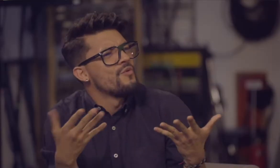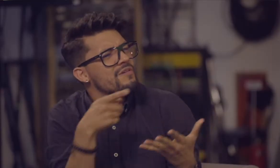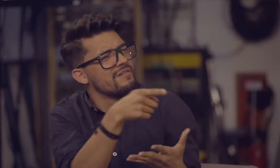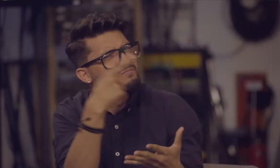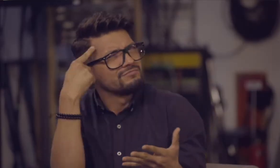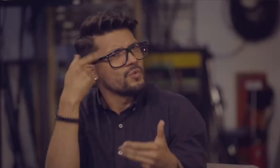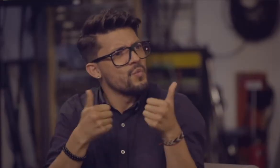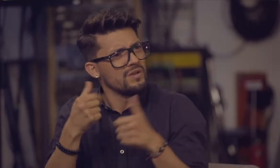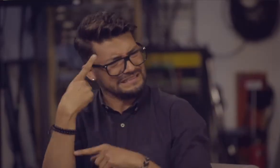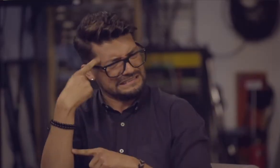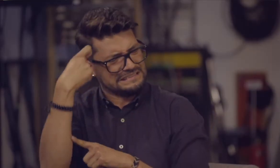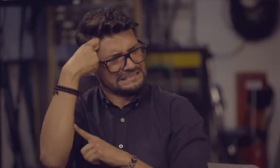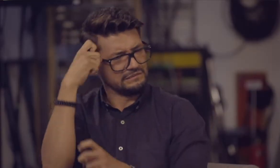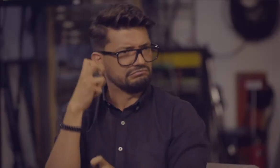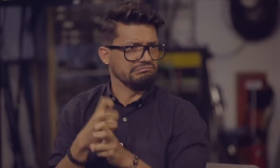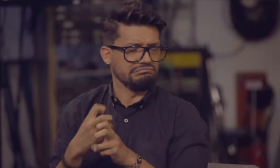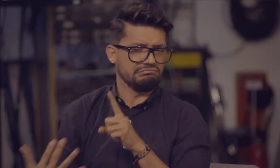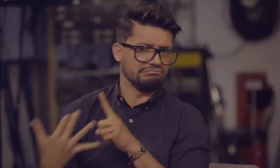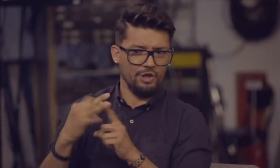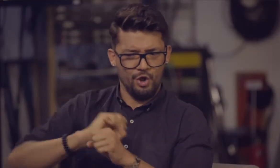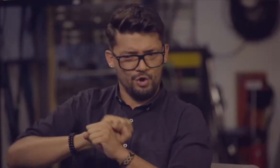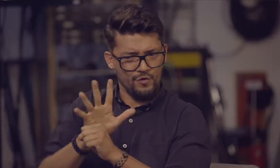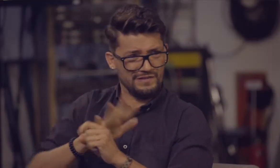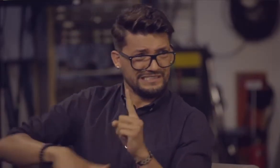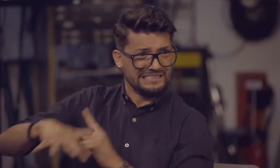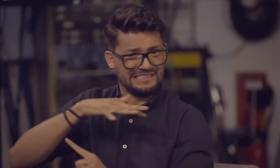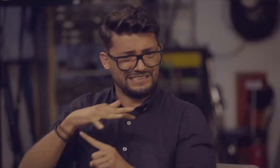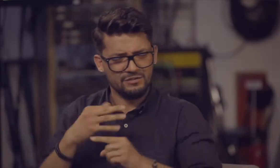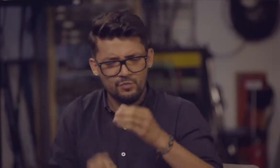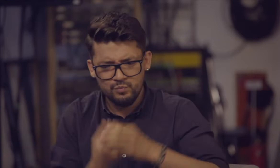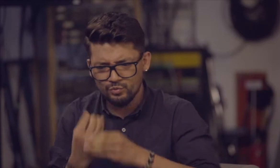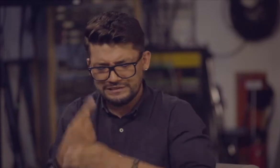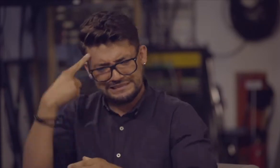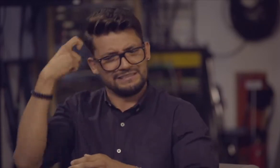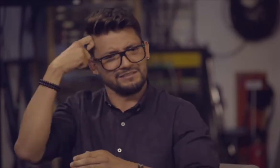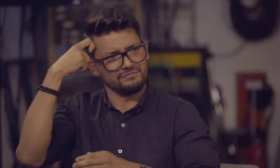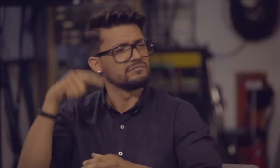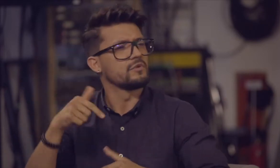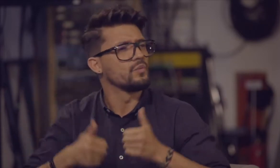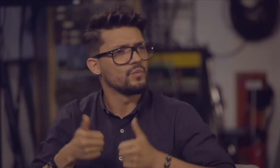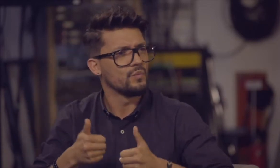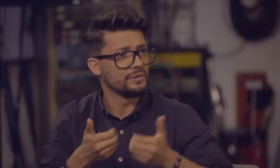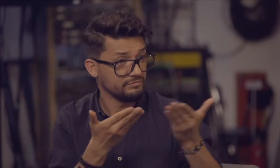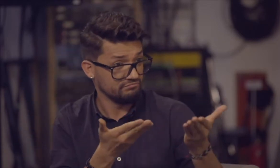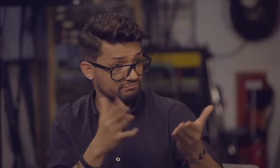Cuéntame, ¿cuáles fueron los retos para esta producción en medio de la pandemia?